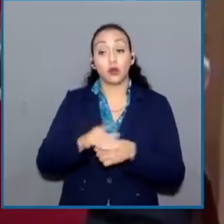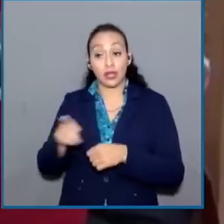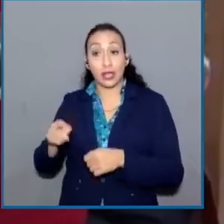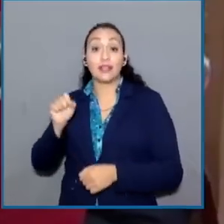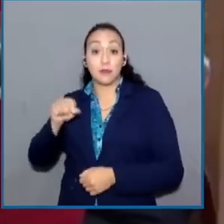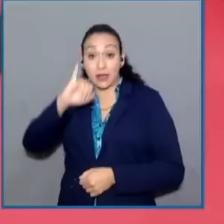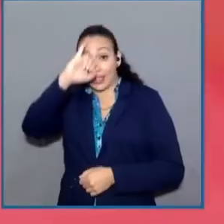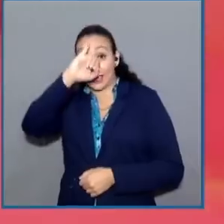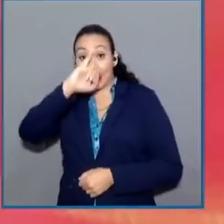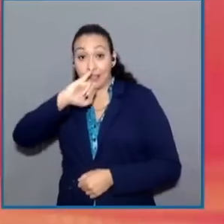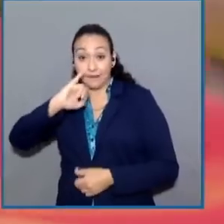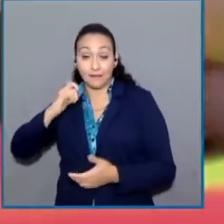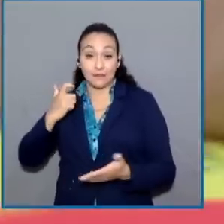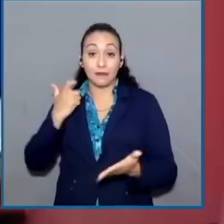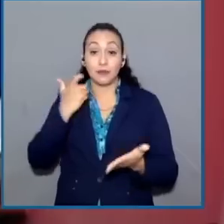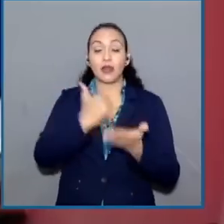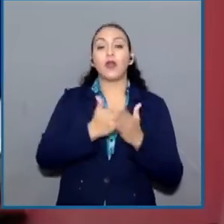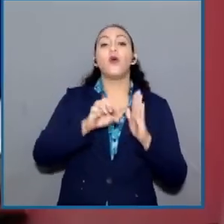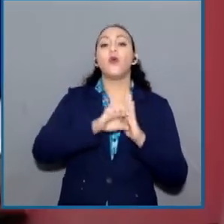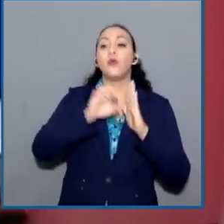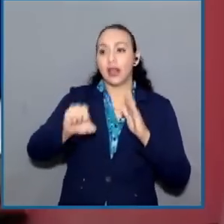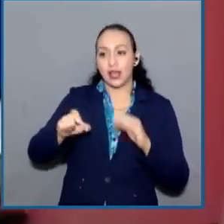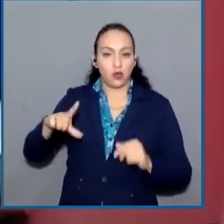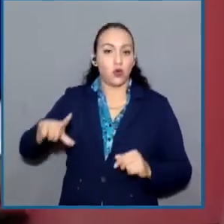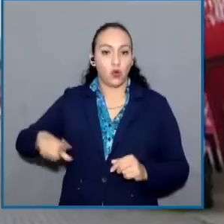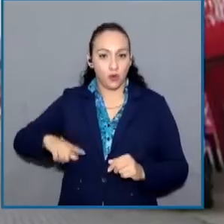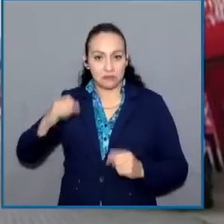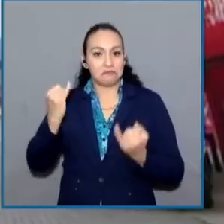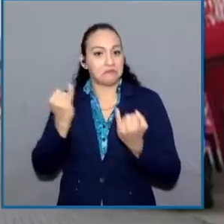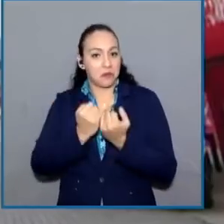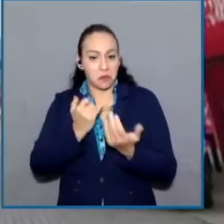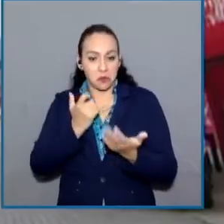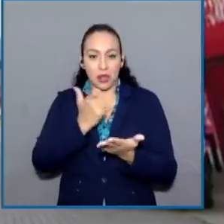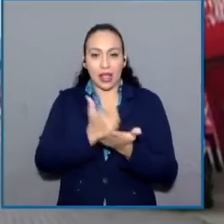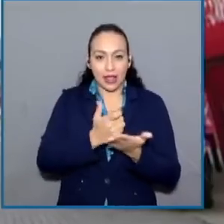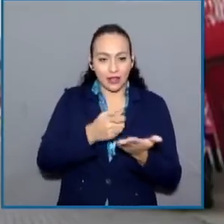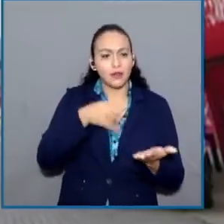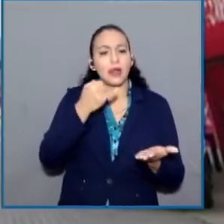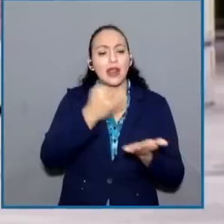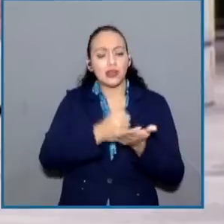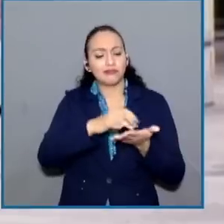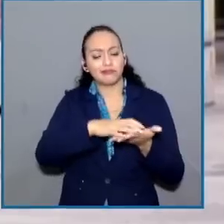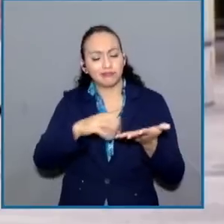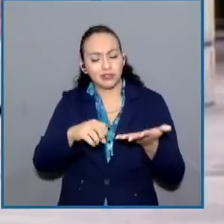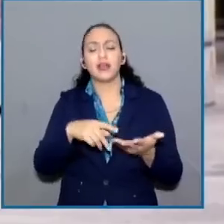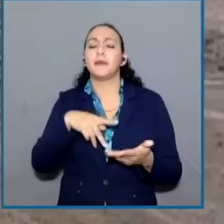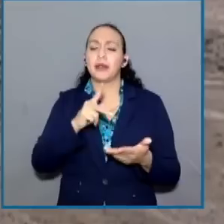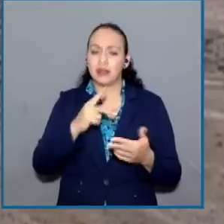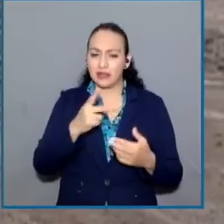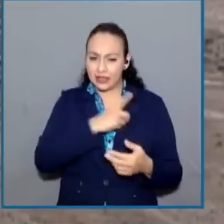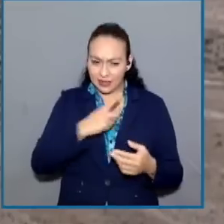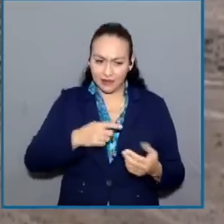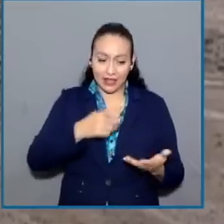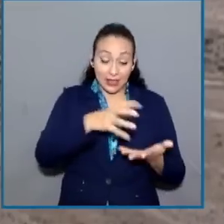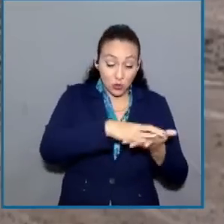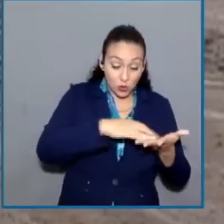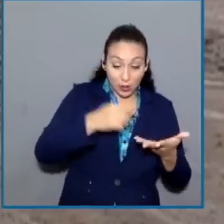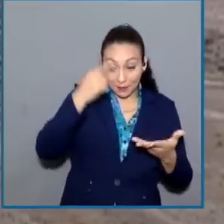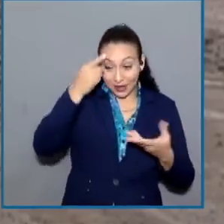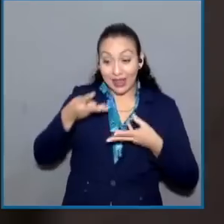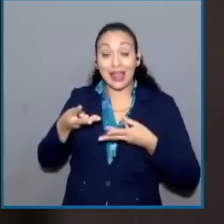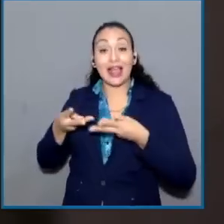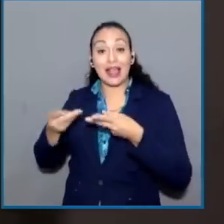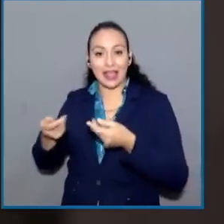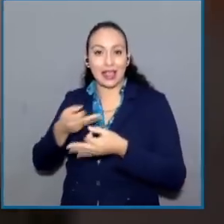incluidos los entes públicos, precisando que la obligación constitucional de contribuir al gasto público recae en los